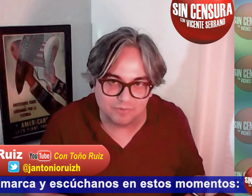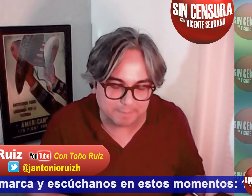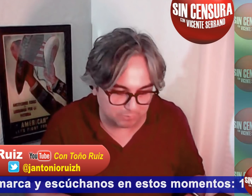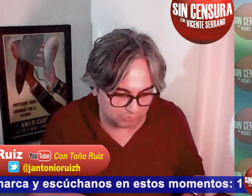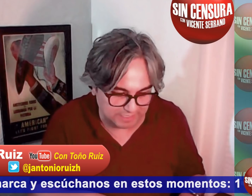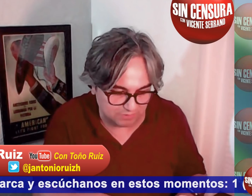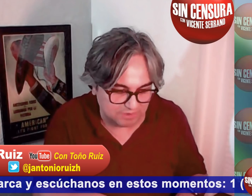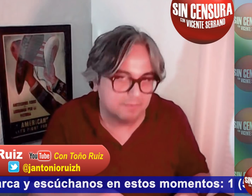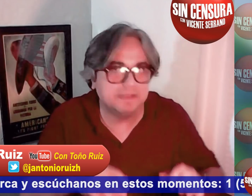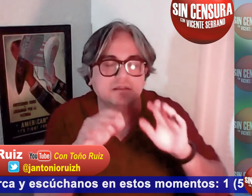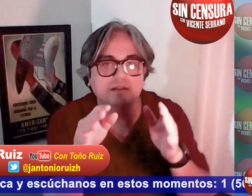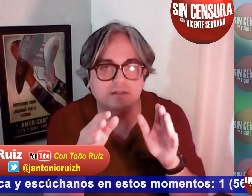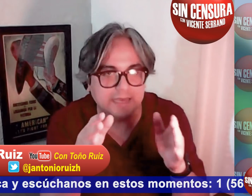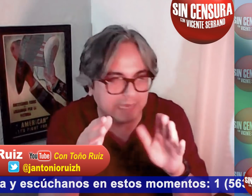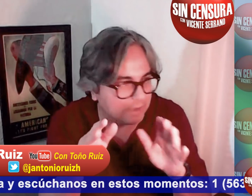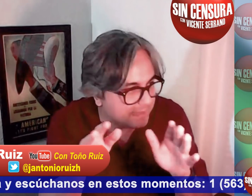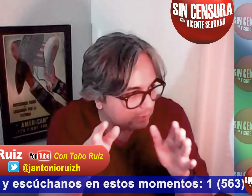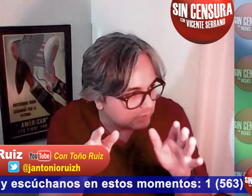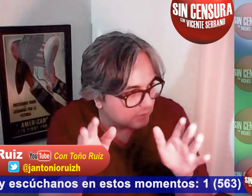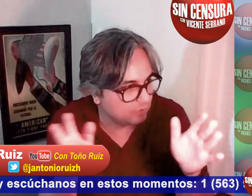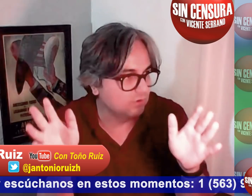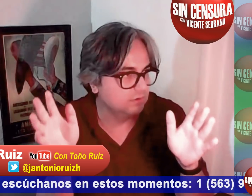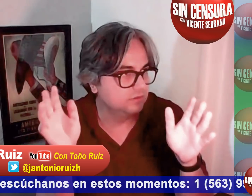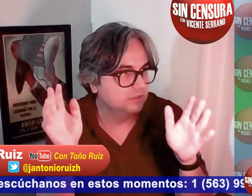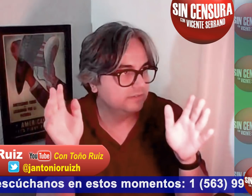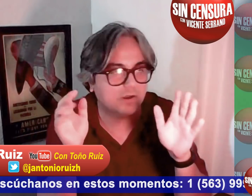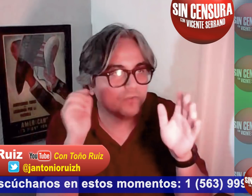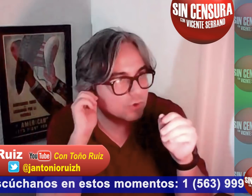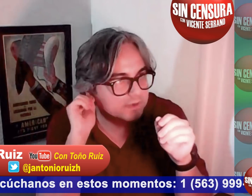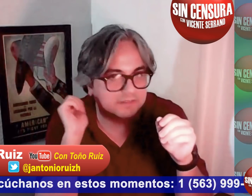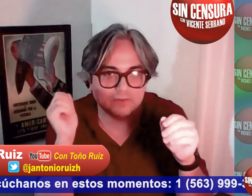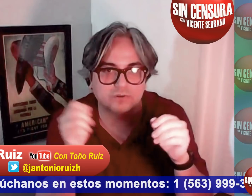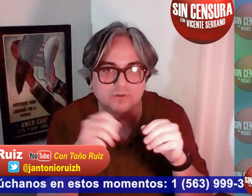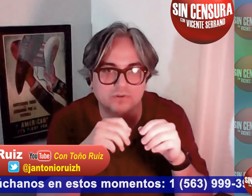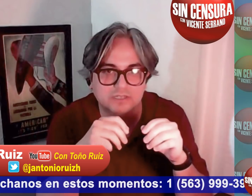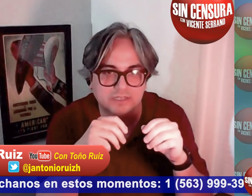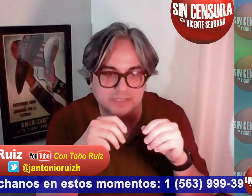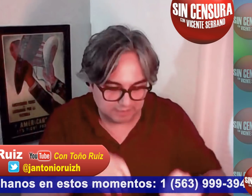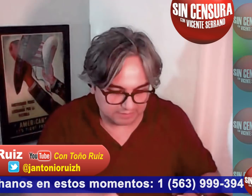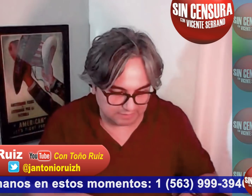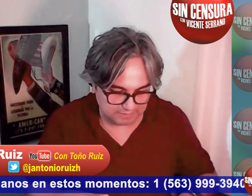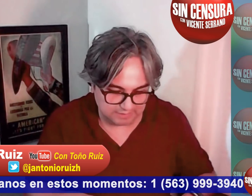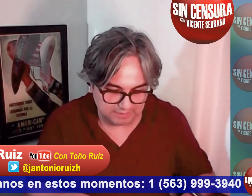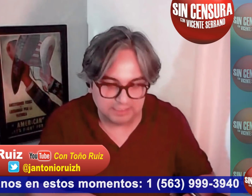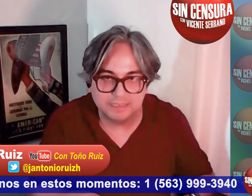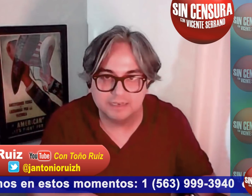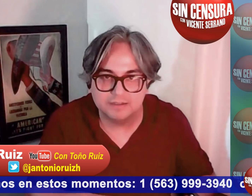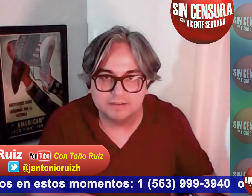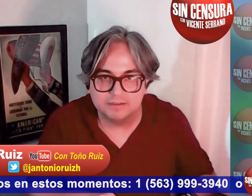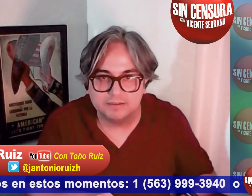a un reportero, mire, le caiga bien a usted o no, sea controvertido o no,